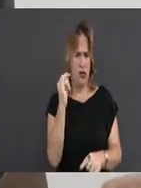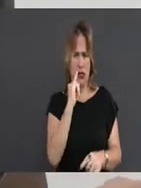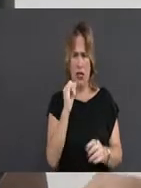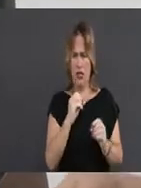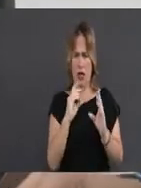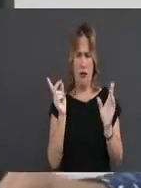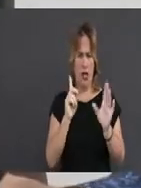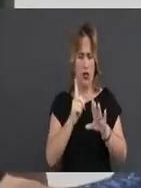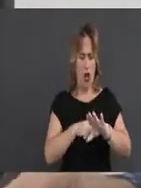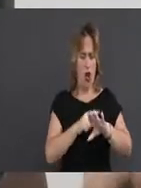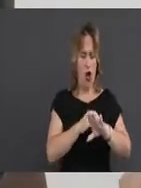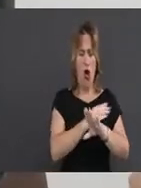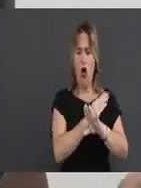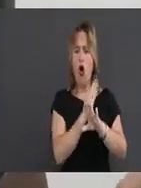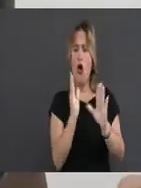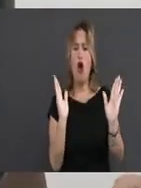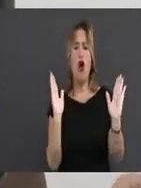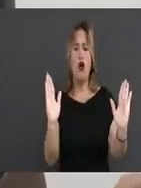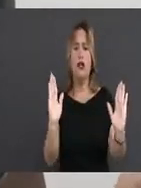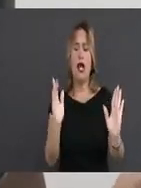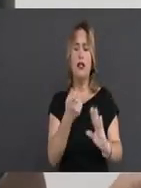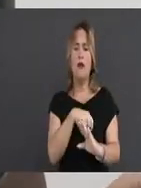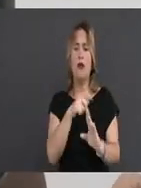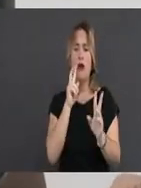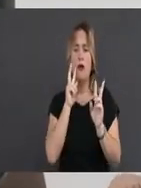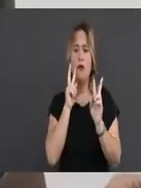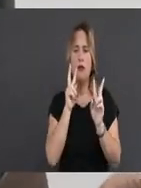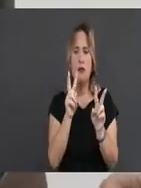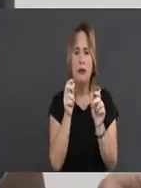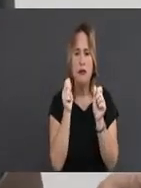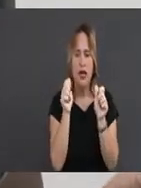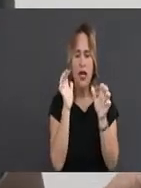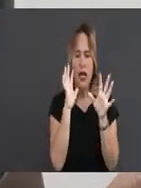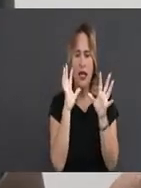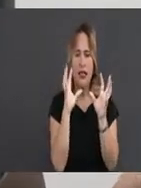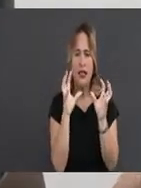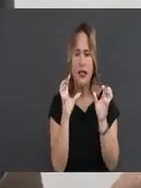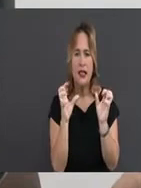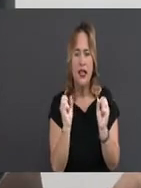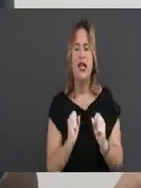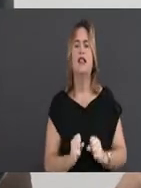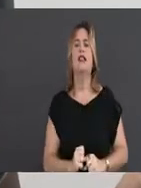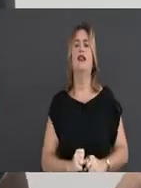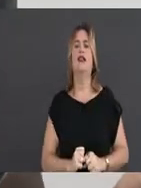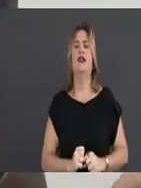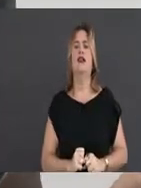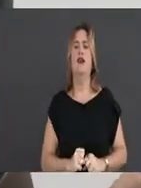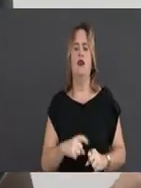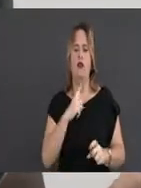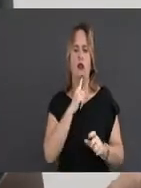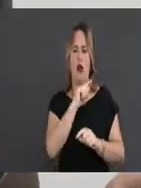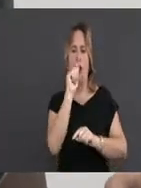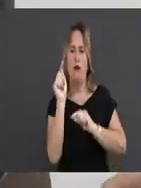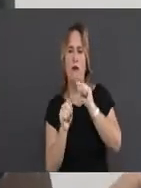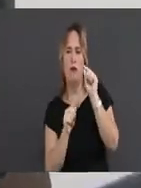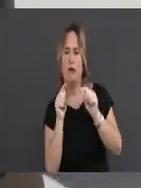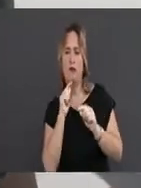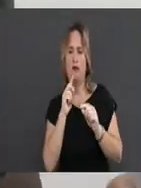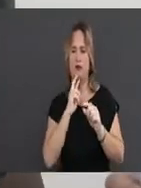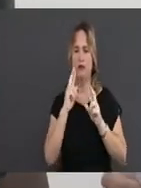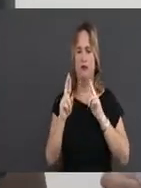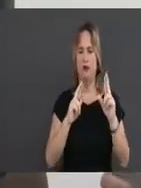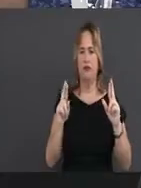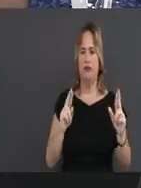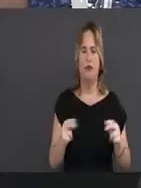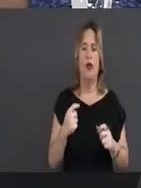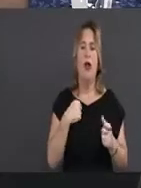tiene que ser en un horario en que la población esté bien despierta, en que tengamos una sesión de preguntas y respuestas, en